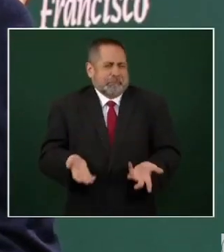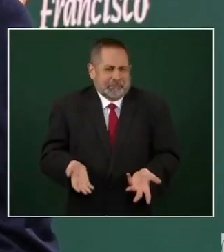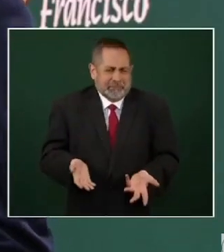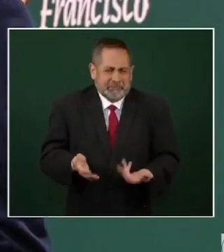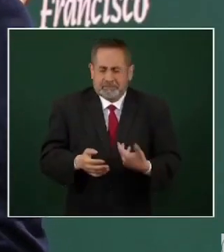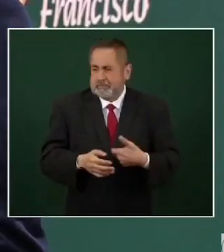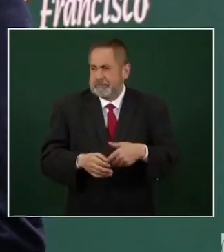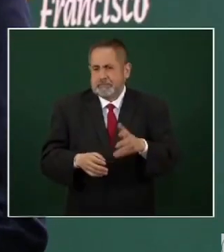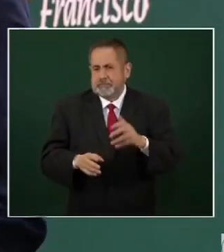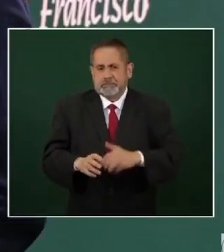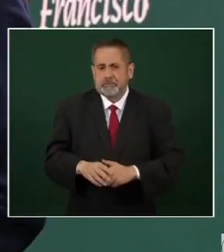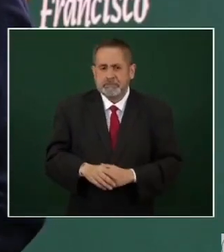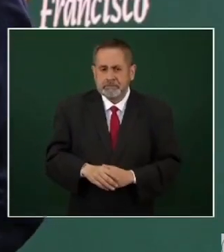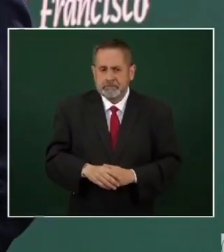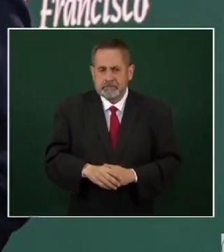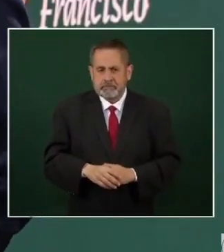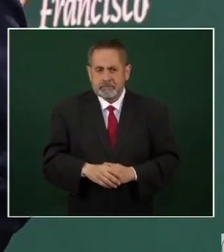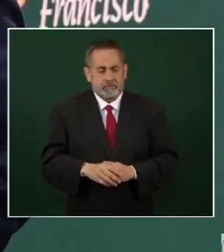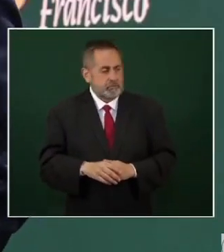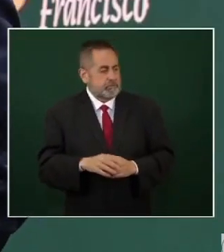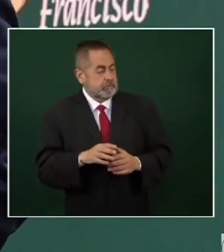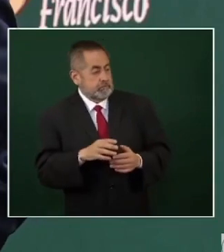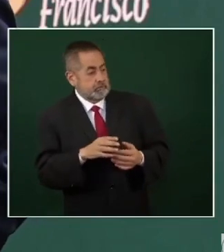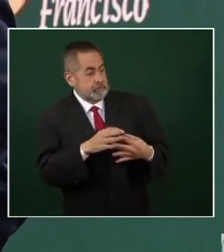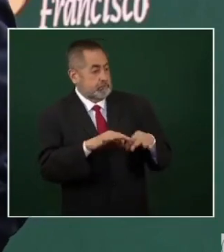nos importara